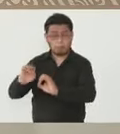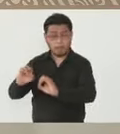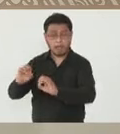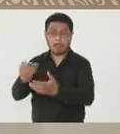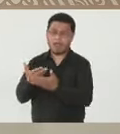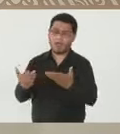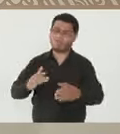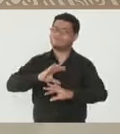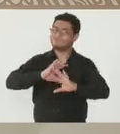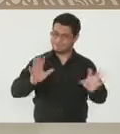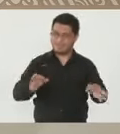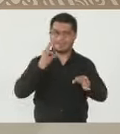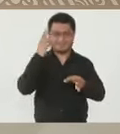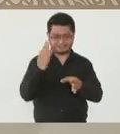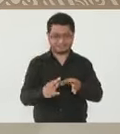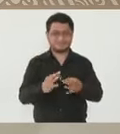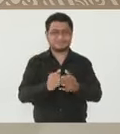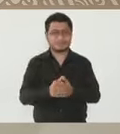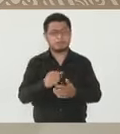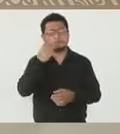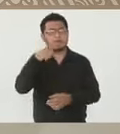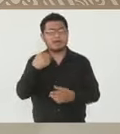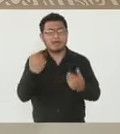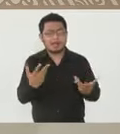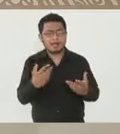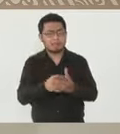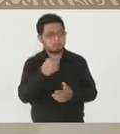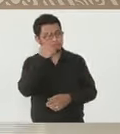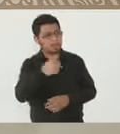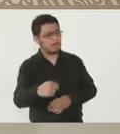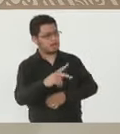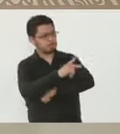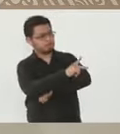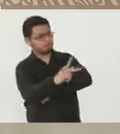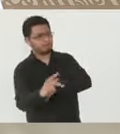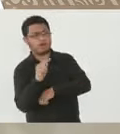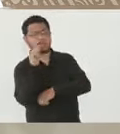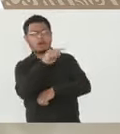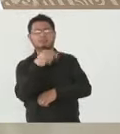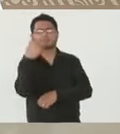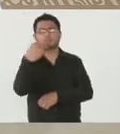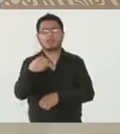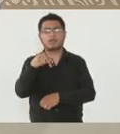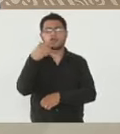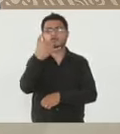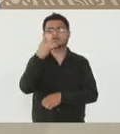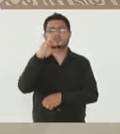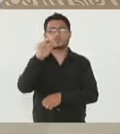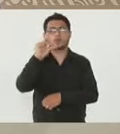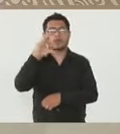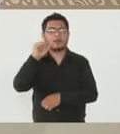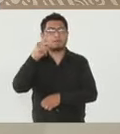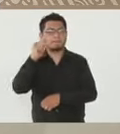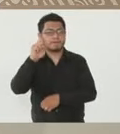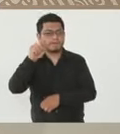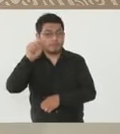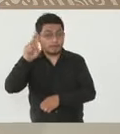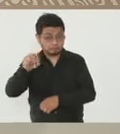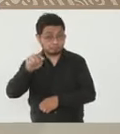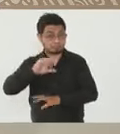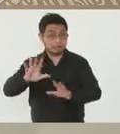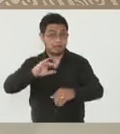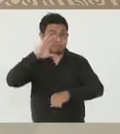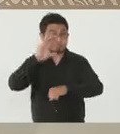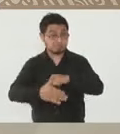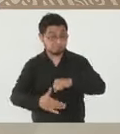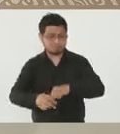poder modernizar y rehabilitar el muelle, el puerto de abrigo de Yucalpetén. Esta obra ya se terminó, presidente, y sin duda